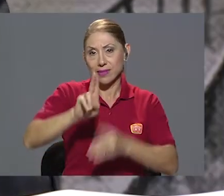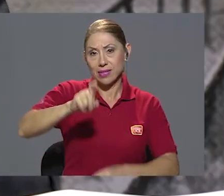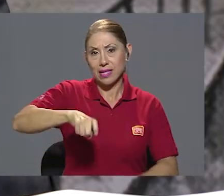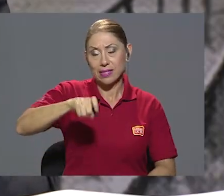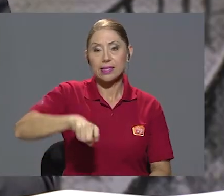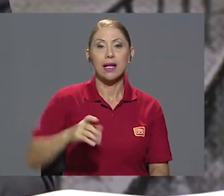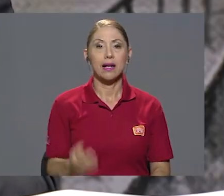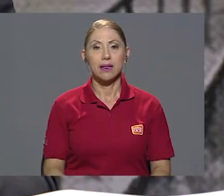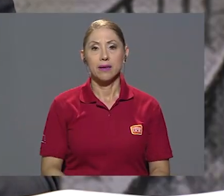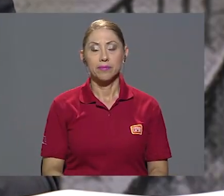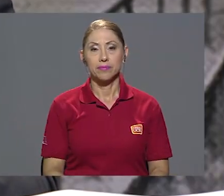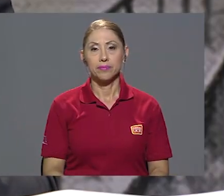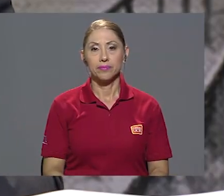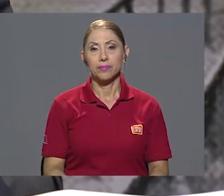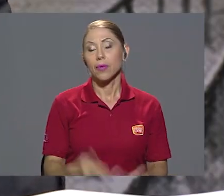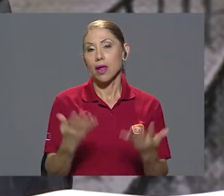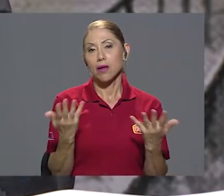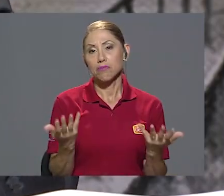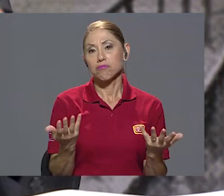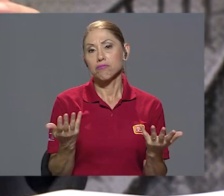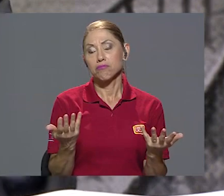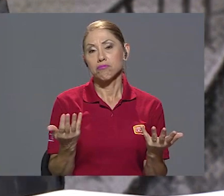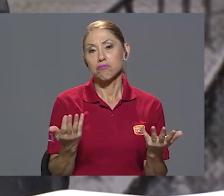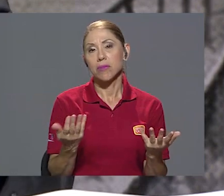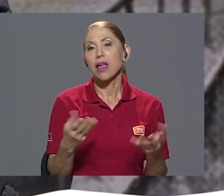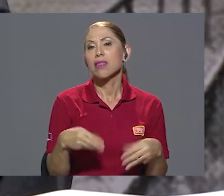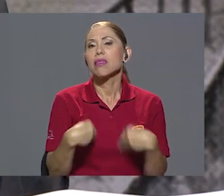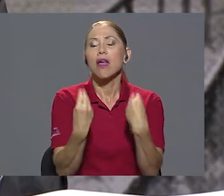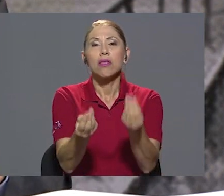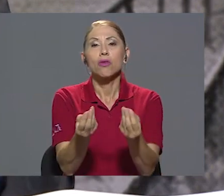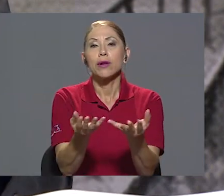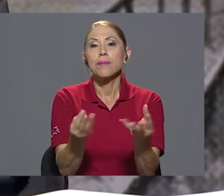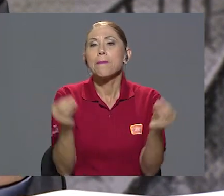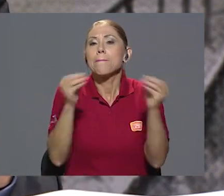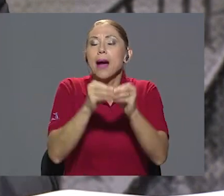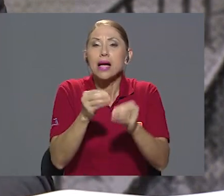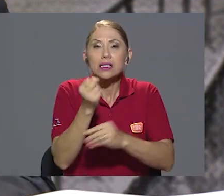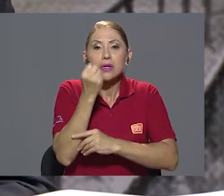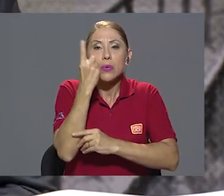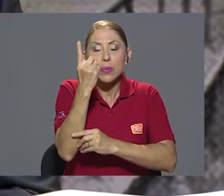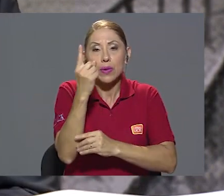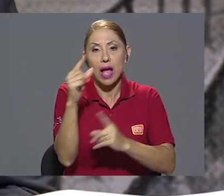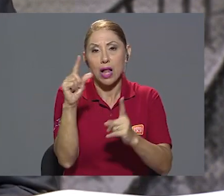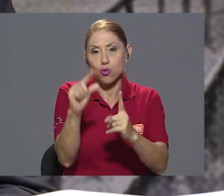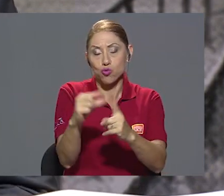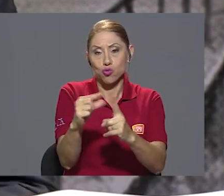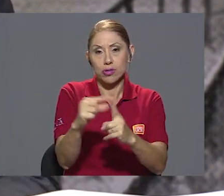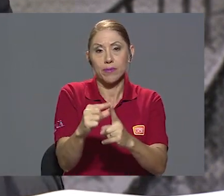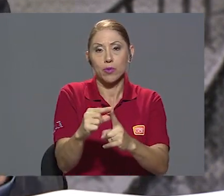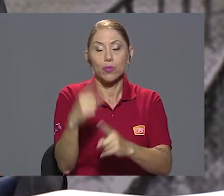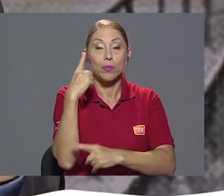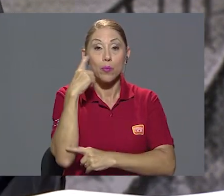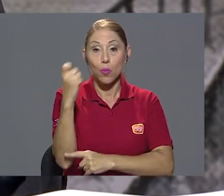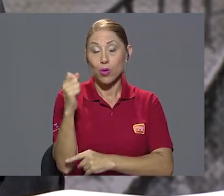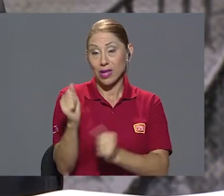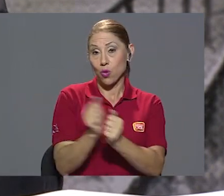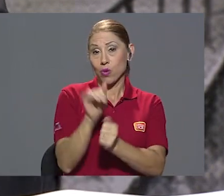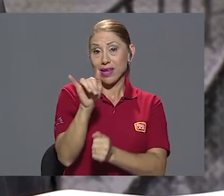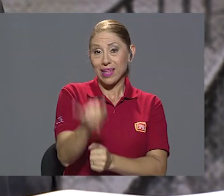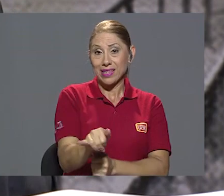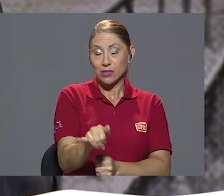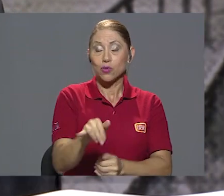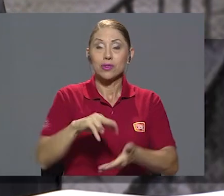necesaria, dándole todavía una extensión, una comprensión mayor al concepto, porque con